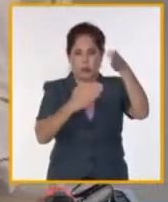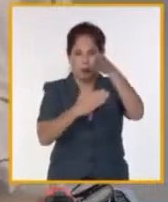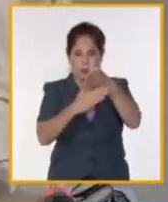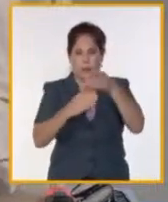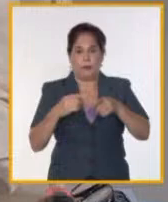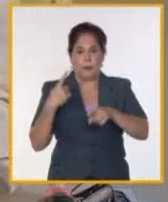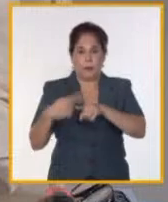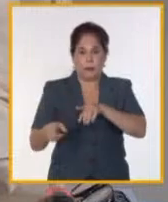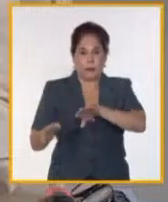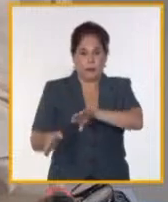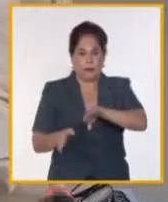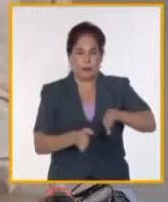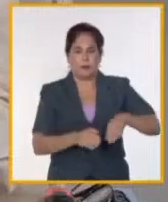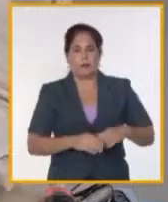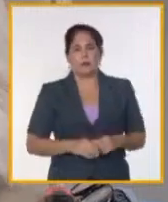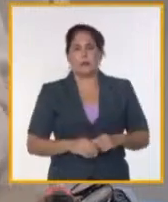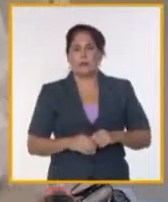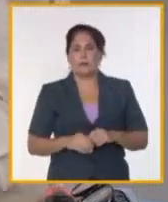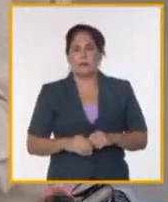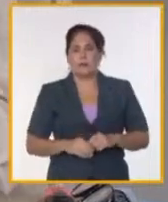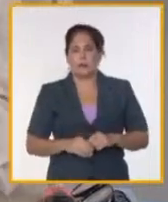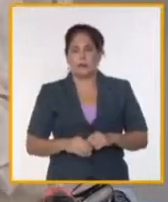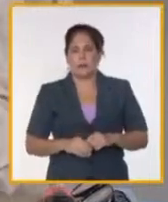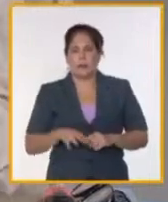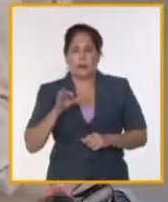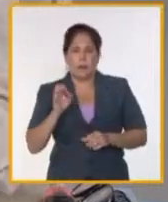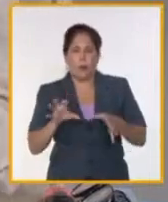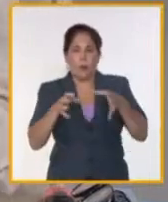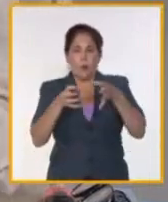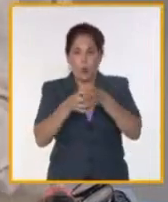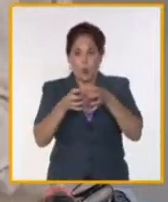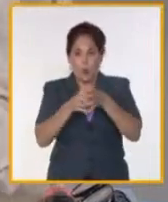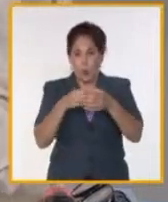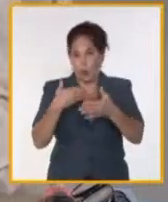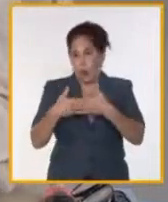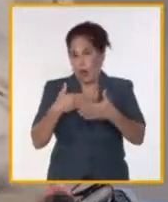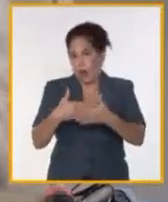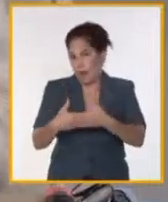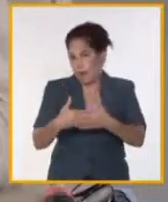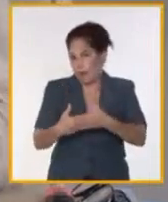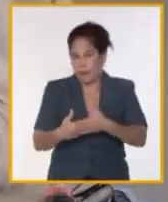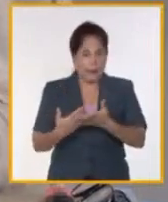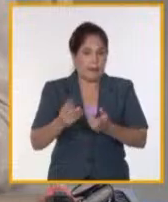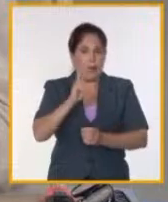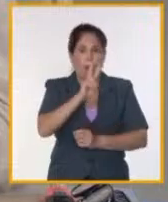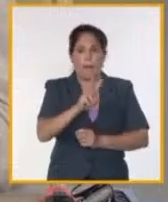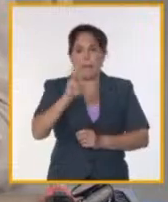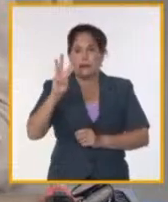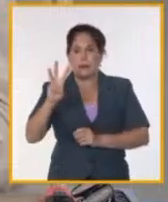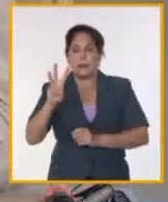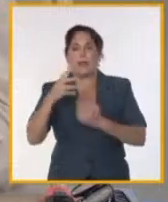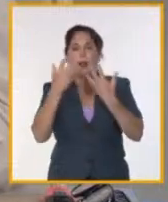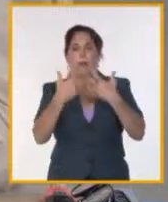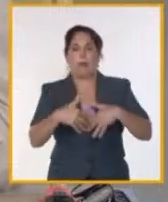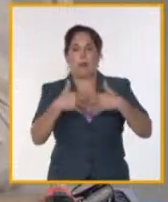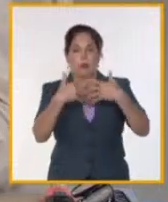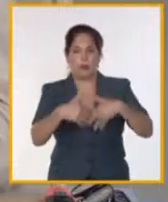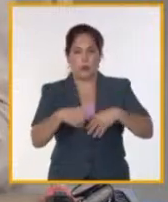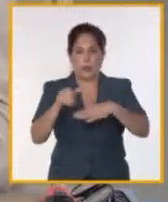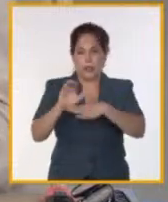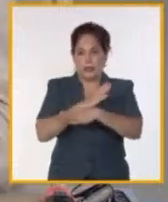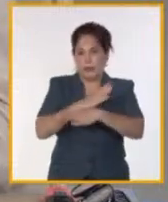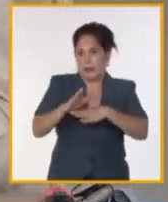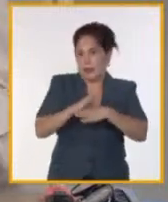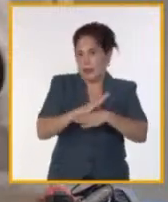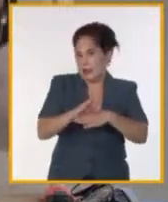poder realizar ese procesamiento, el Grupo Geominsal en este momento cuenta con 23 plantas de procesamiento que